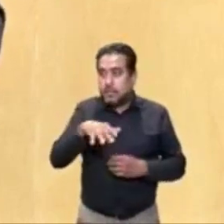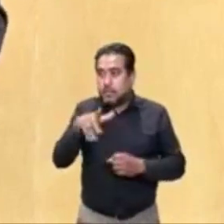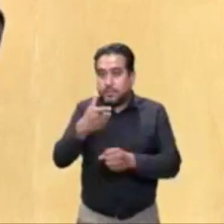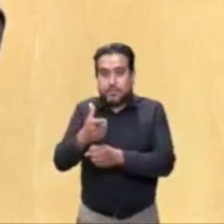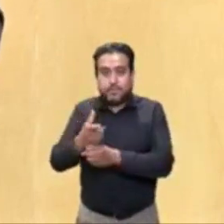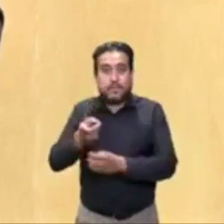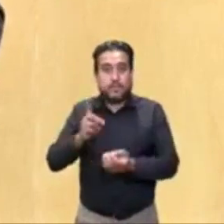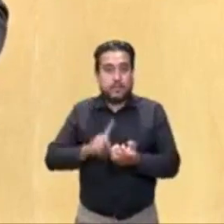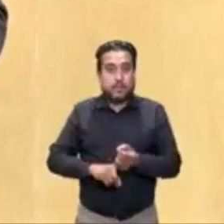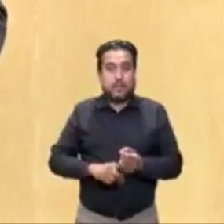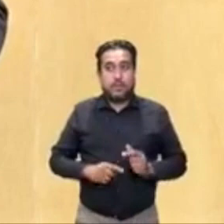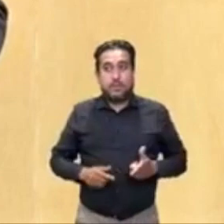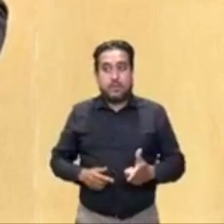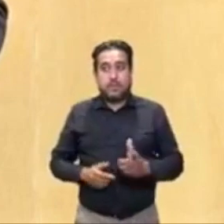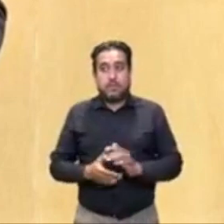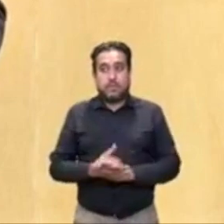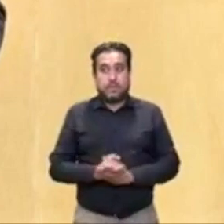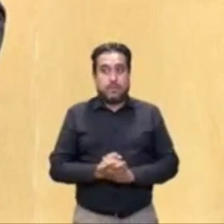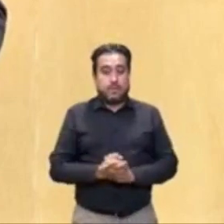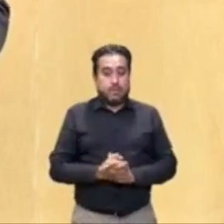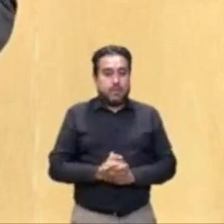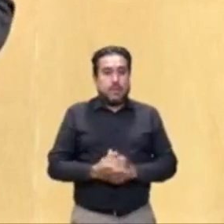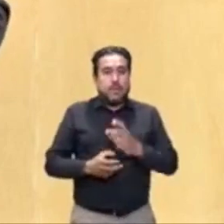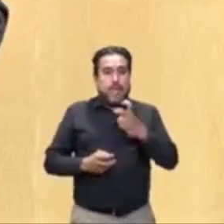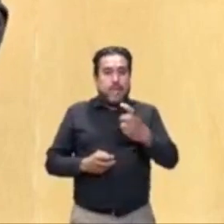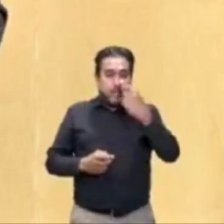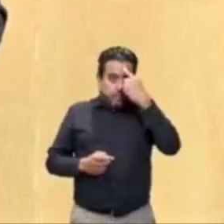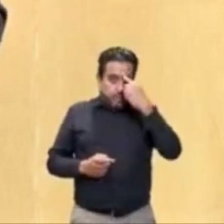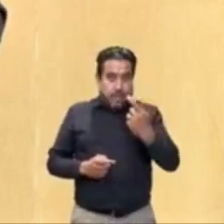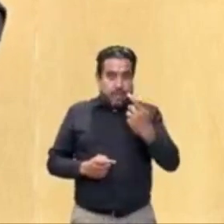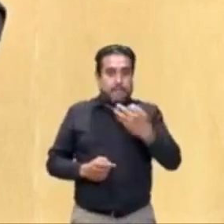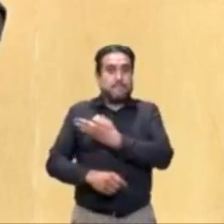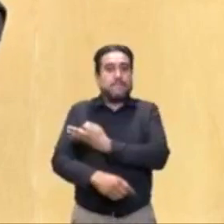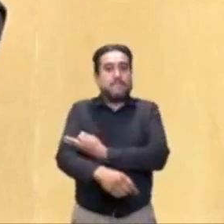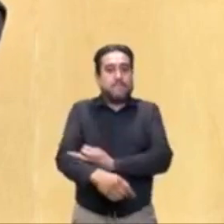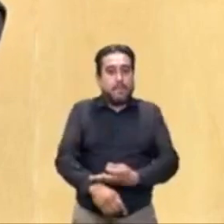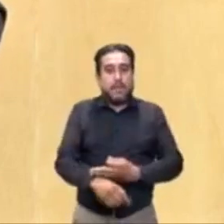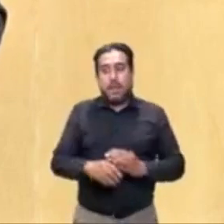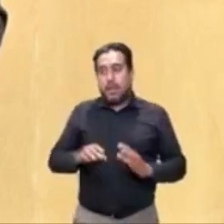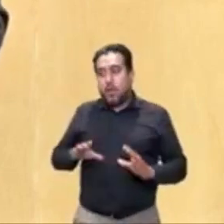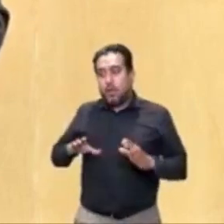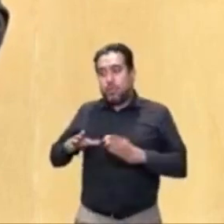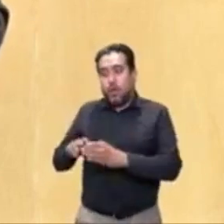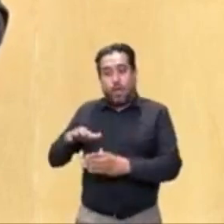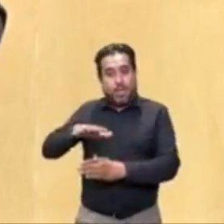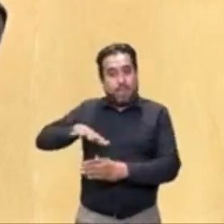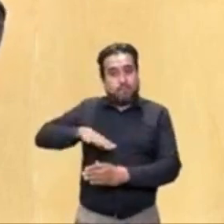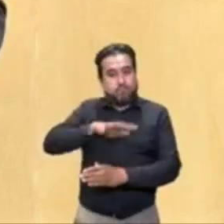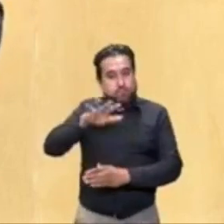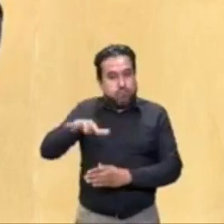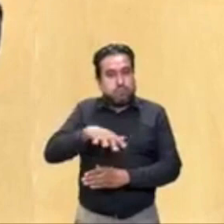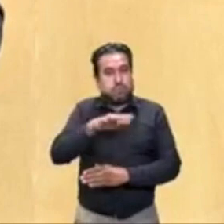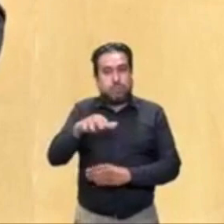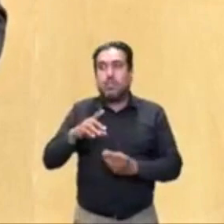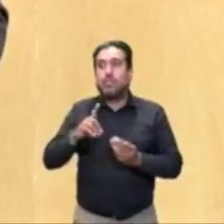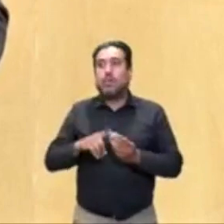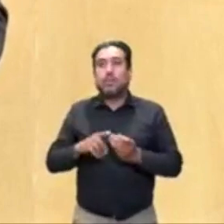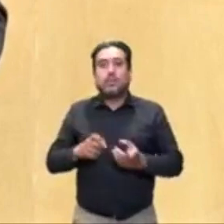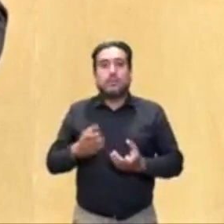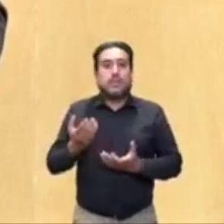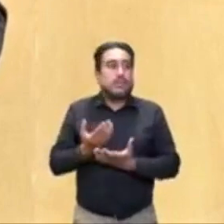entidad estas cifras como bien saben las familias y colectivos de búsqueda no incluyen la evidencia la evidente